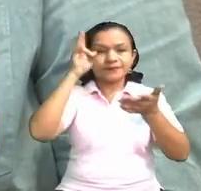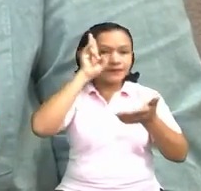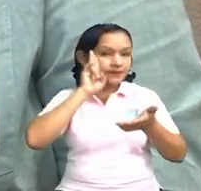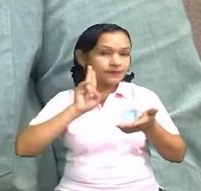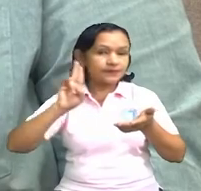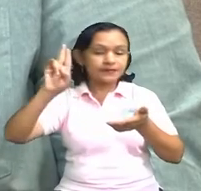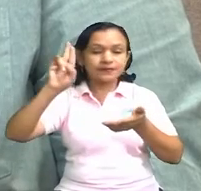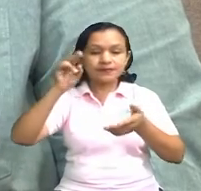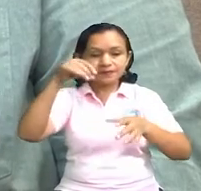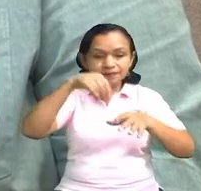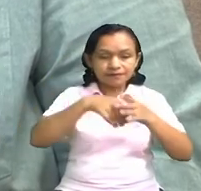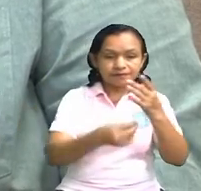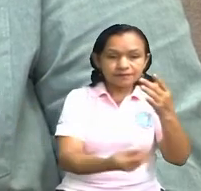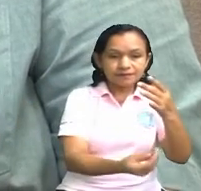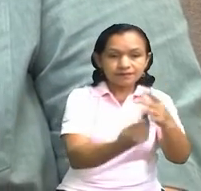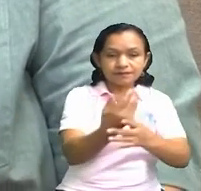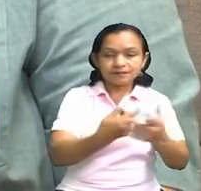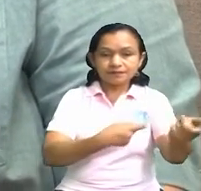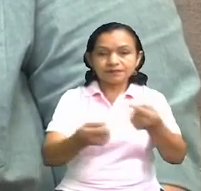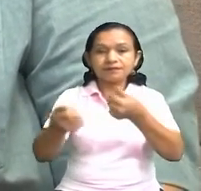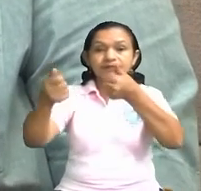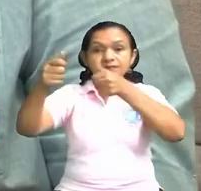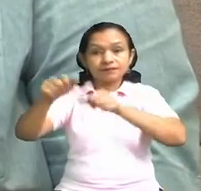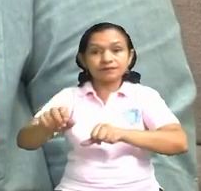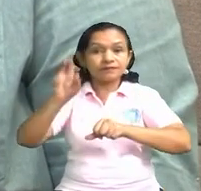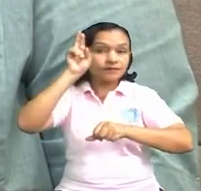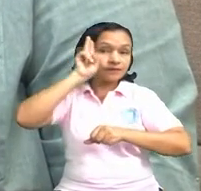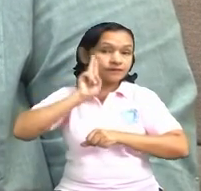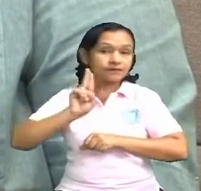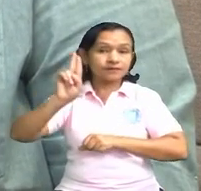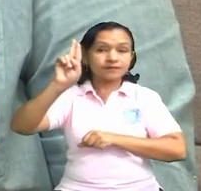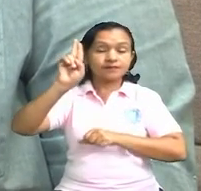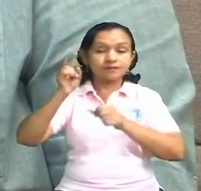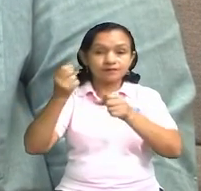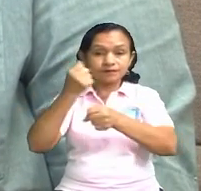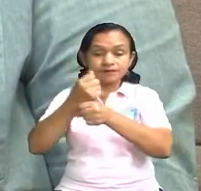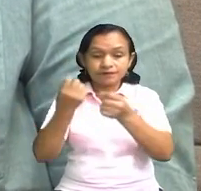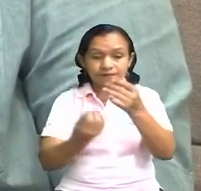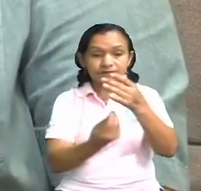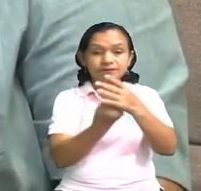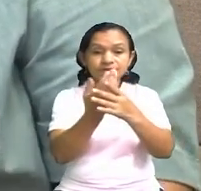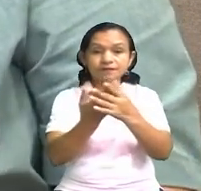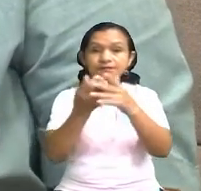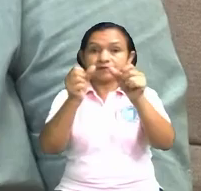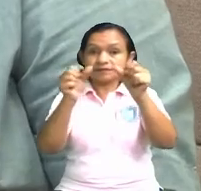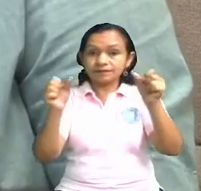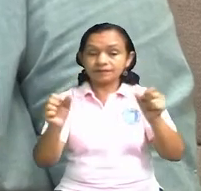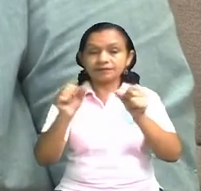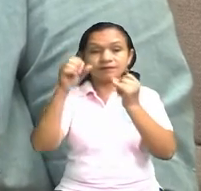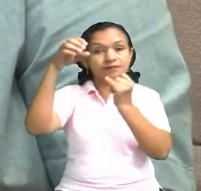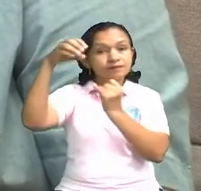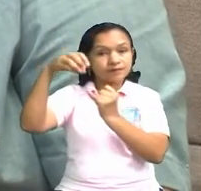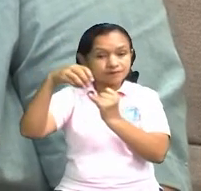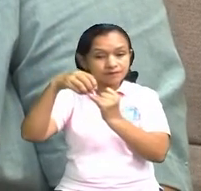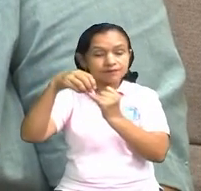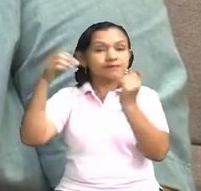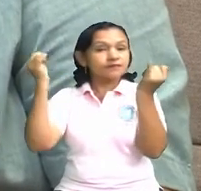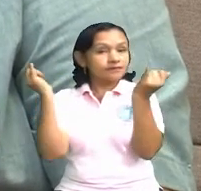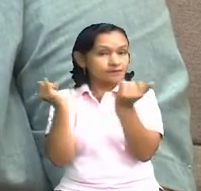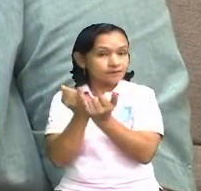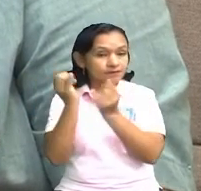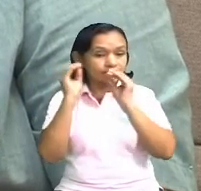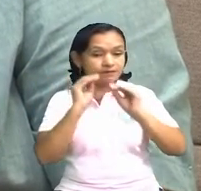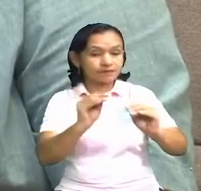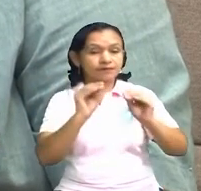Universidad Nacional Agraria. Tenemos un convenio, Sistema Penitenciario, Universidad Nacional Agraria, el INATEC también